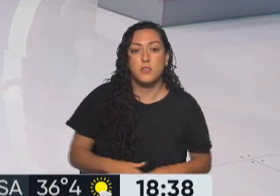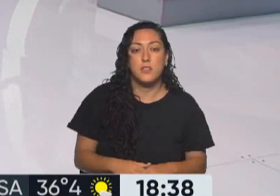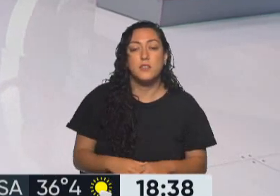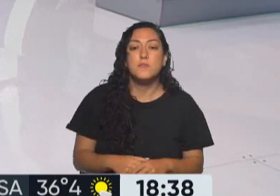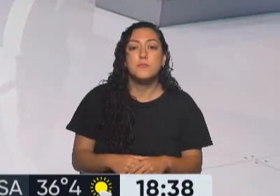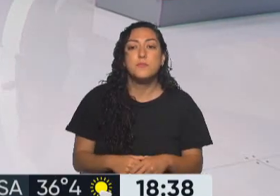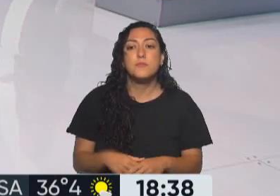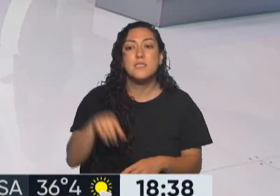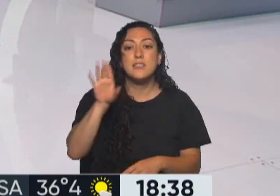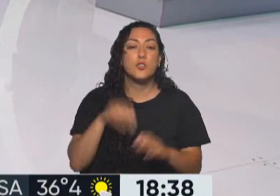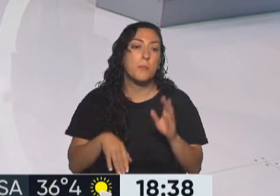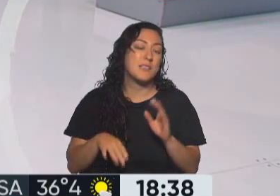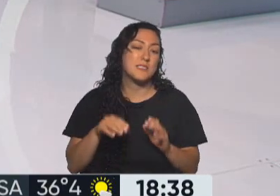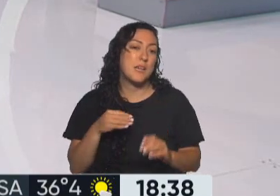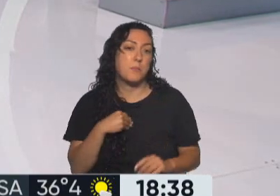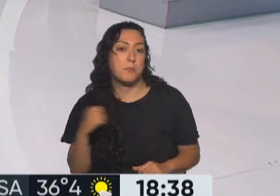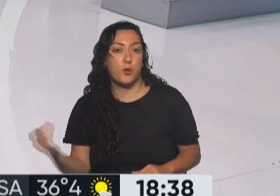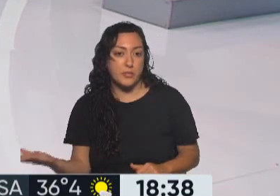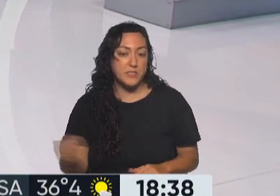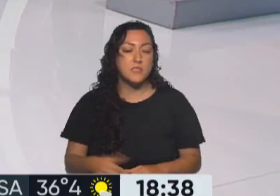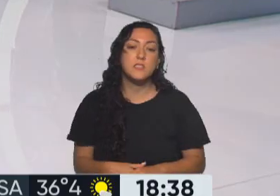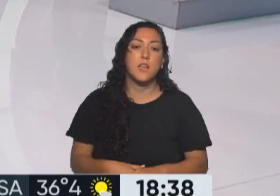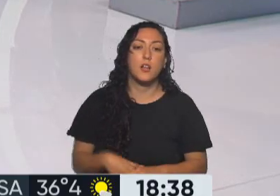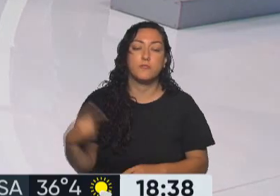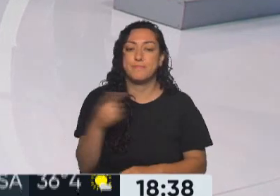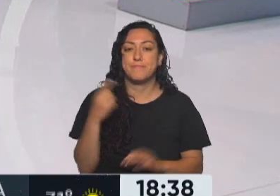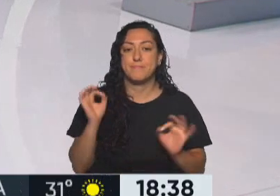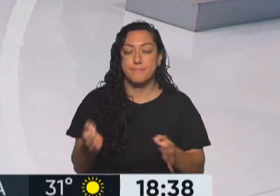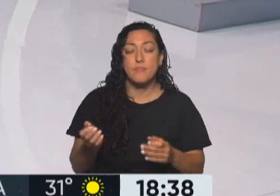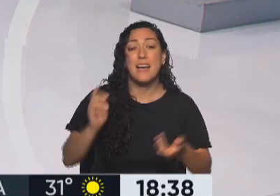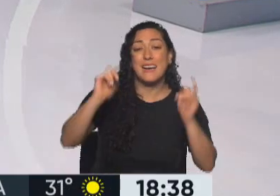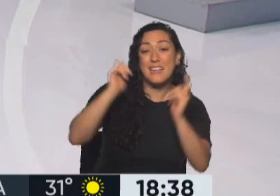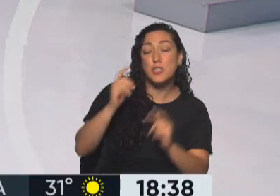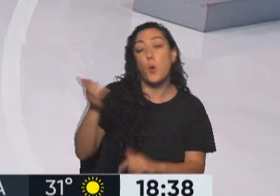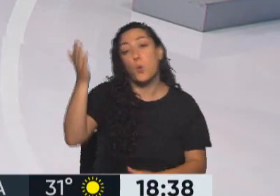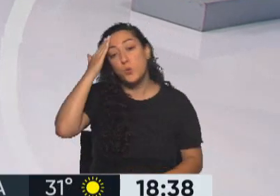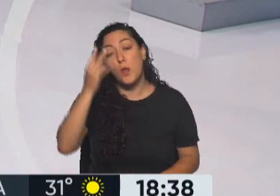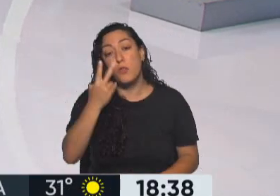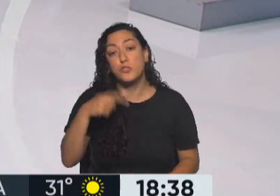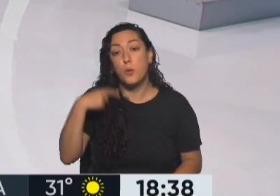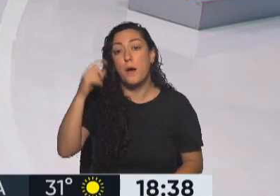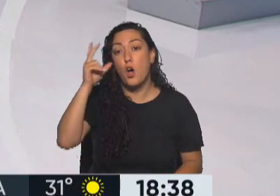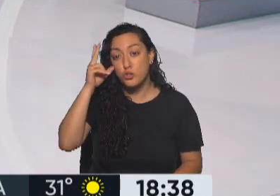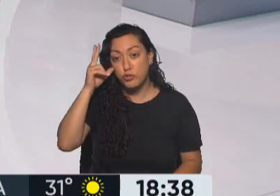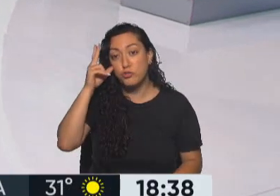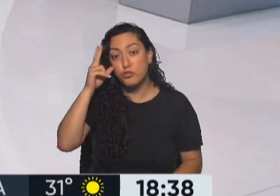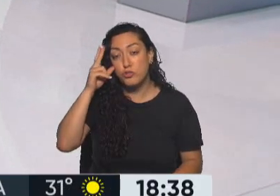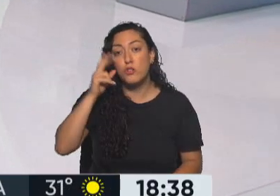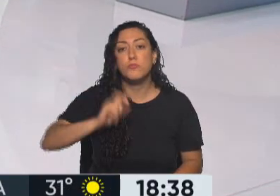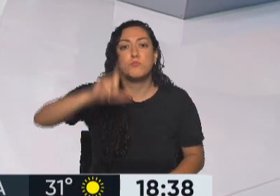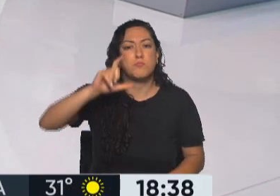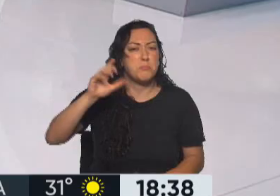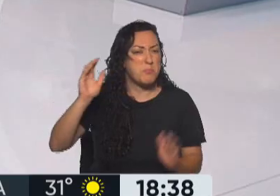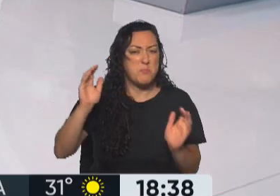en el área del Gran Buenos Aires, eso es lo que hay que tener en cuenta. Recreación y cultura con un 2,8%, y entre lo que menos subió, equipamiento